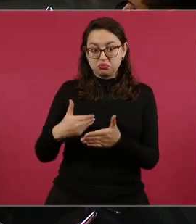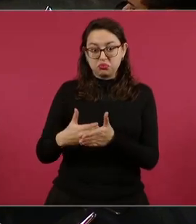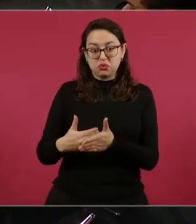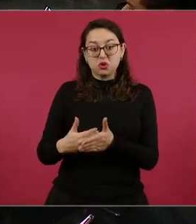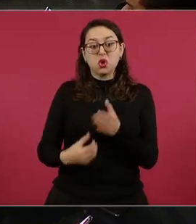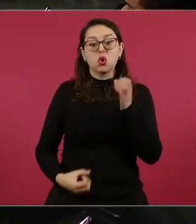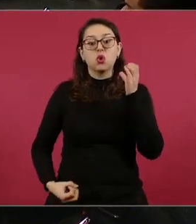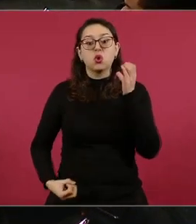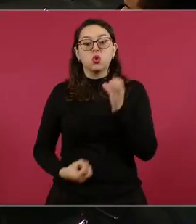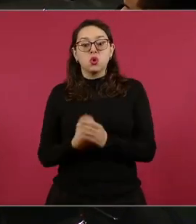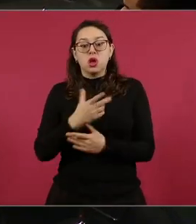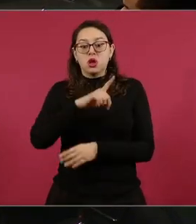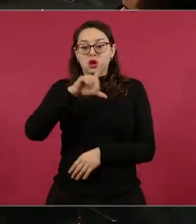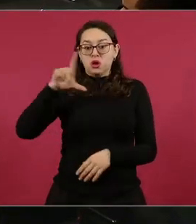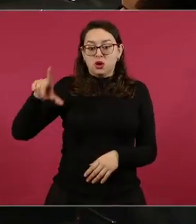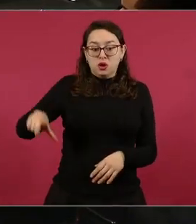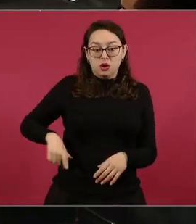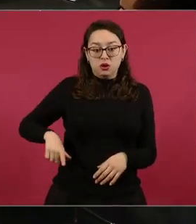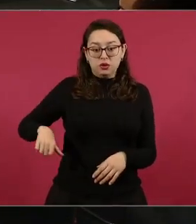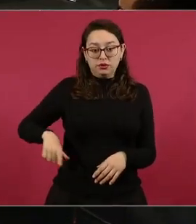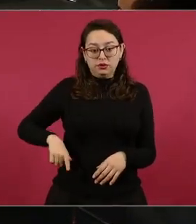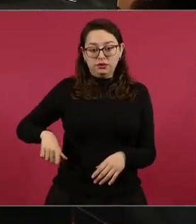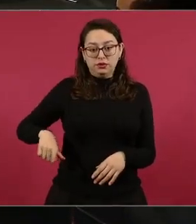nuevos gobernantes